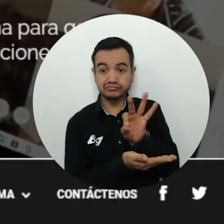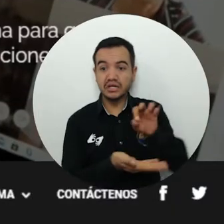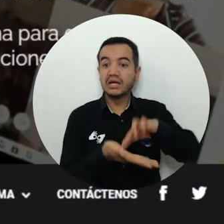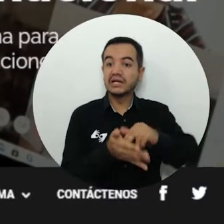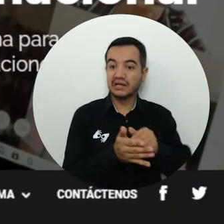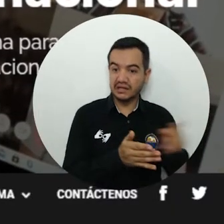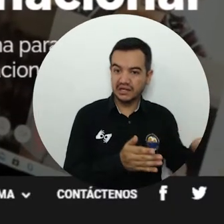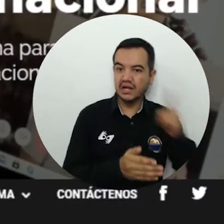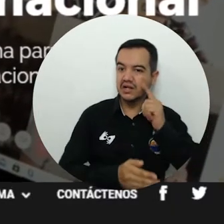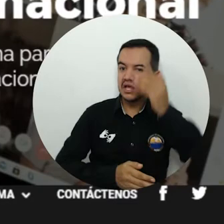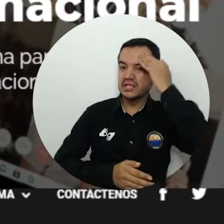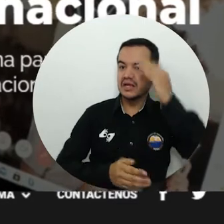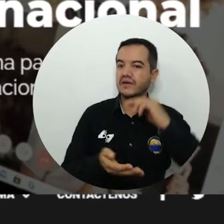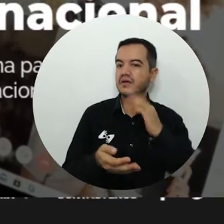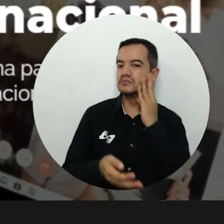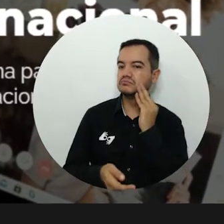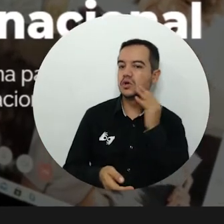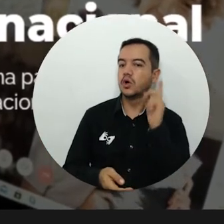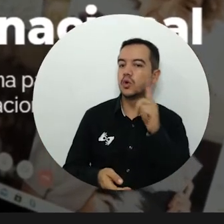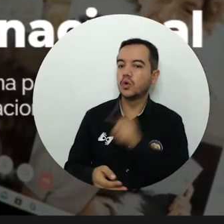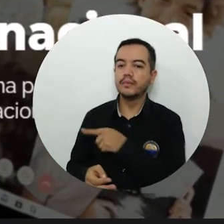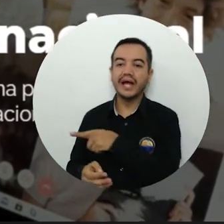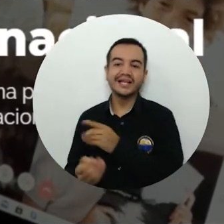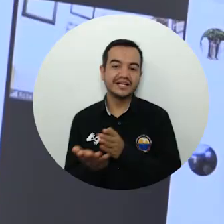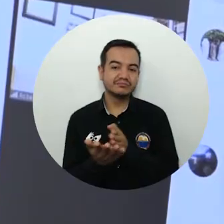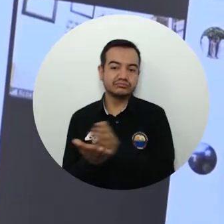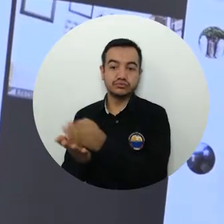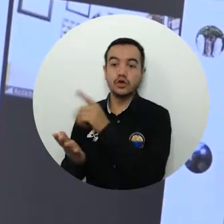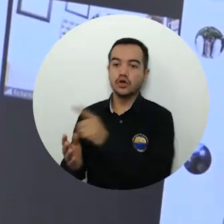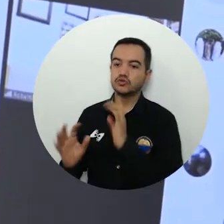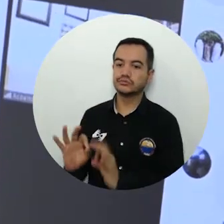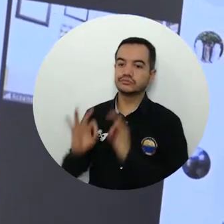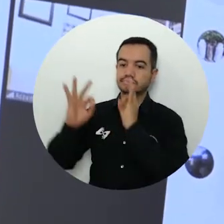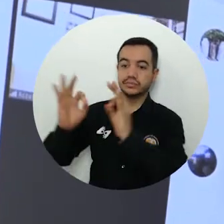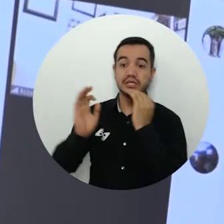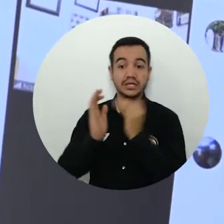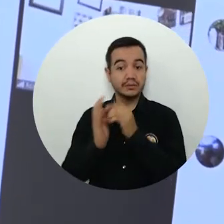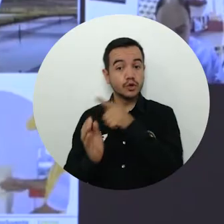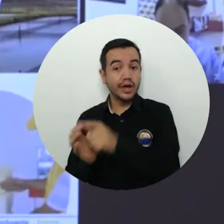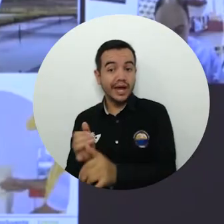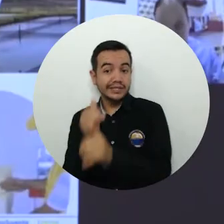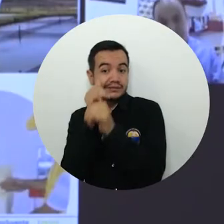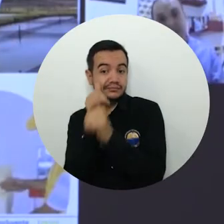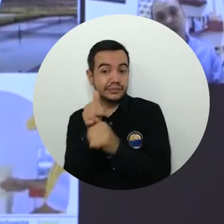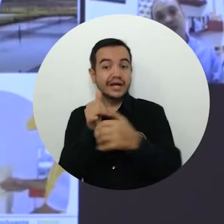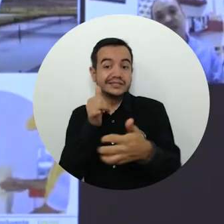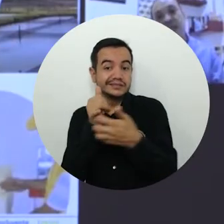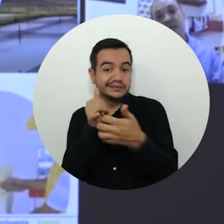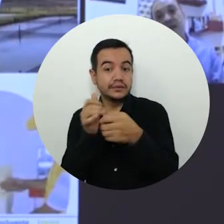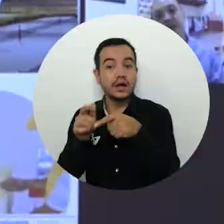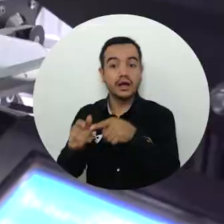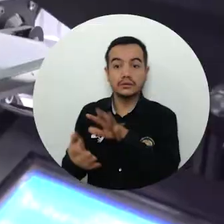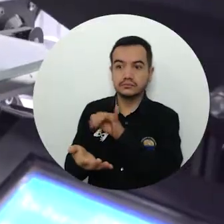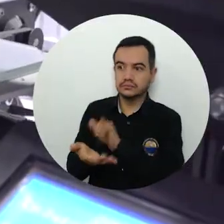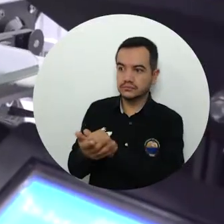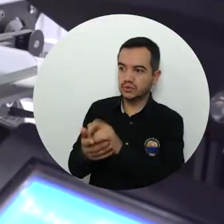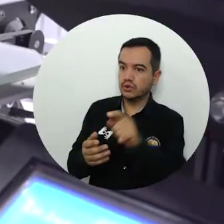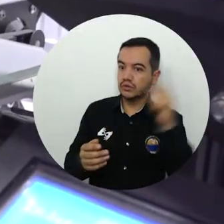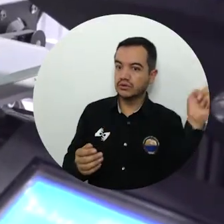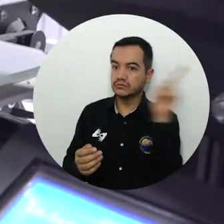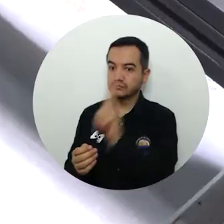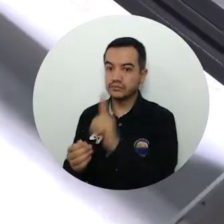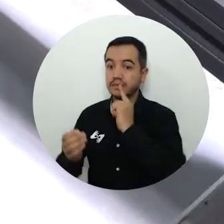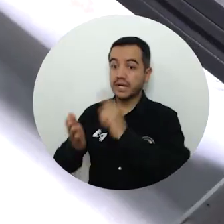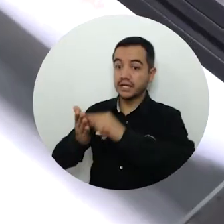demuestran la formación de calidad de Unimagdalena, como lo ha venido resaltando el programa de Ingeniería de Sistemas en la visita de pares para acreditación en alta